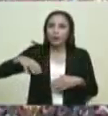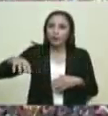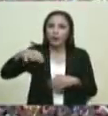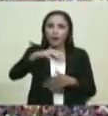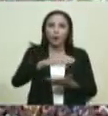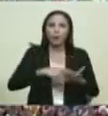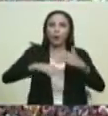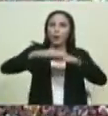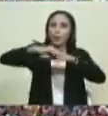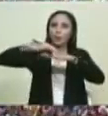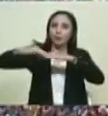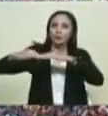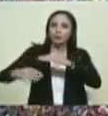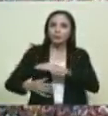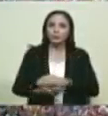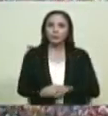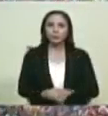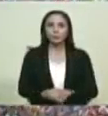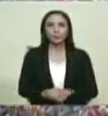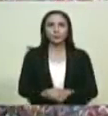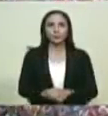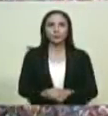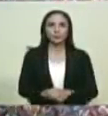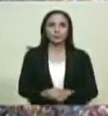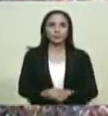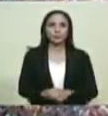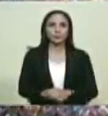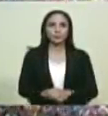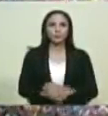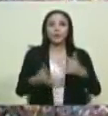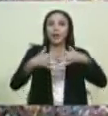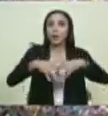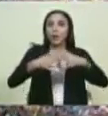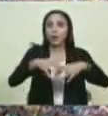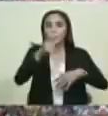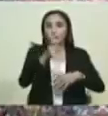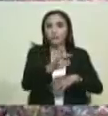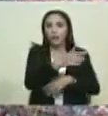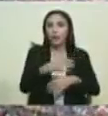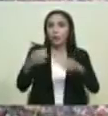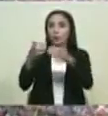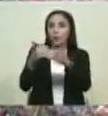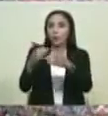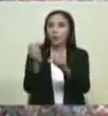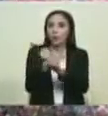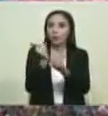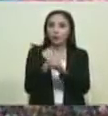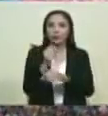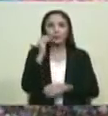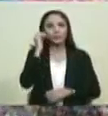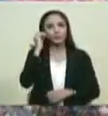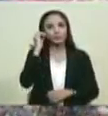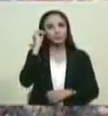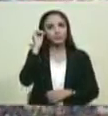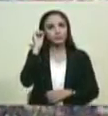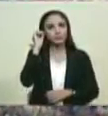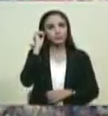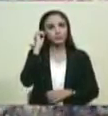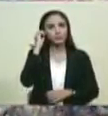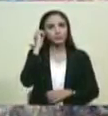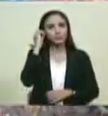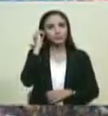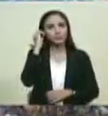he estado por estado a los empresarios a la clase media a los